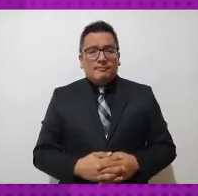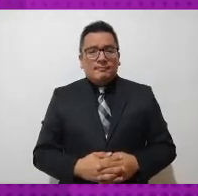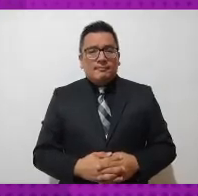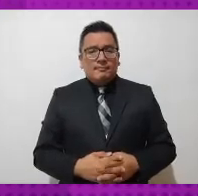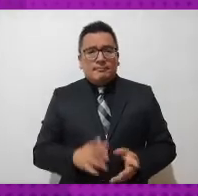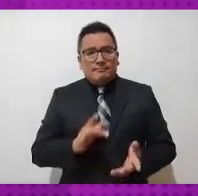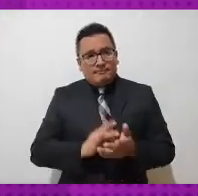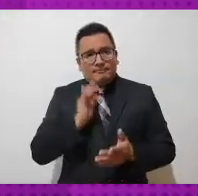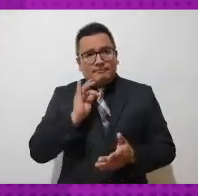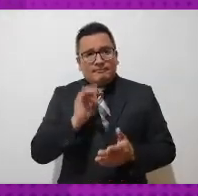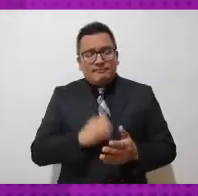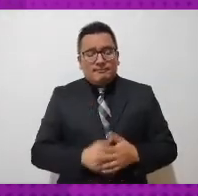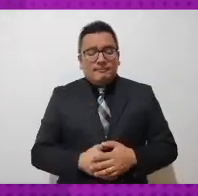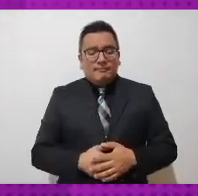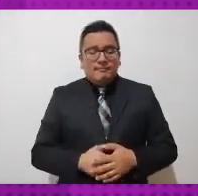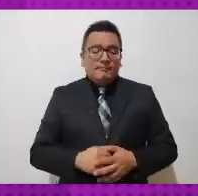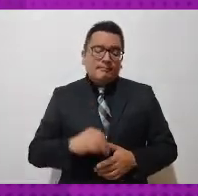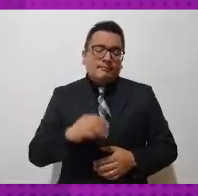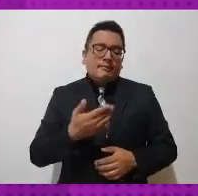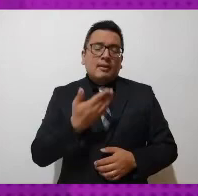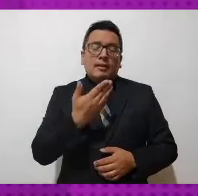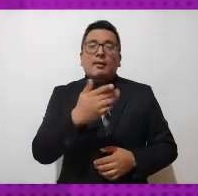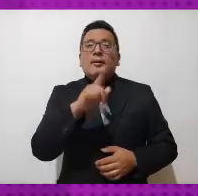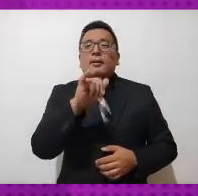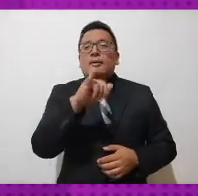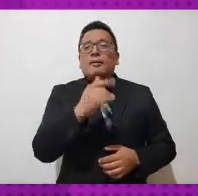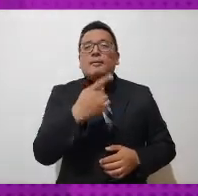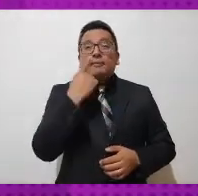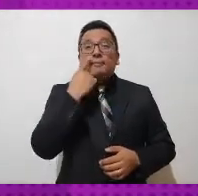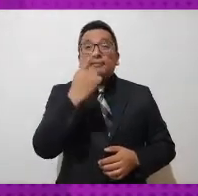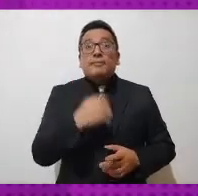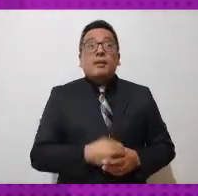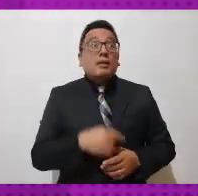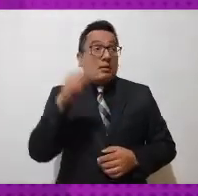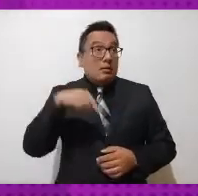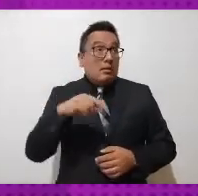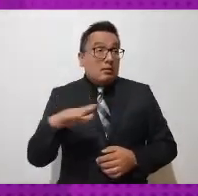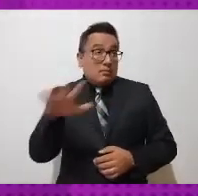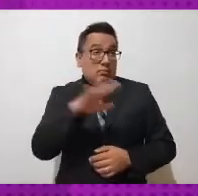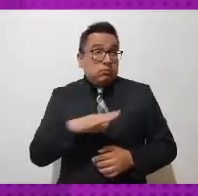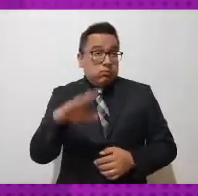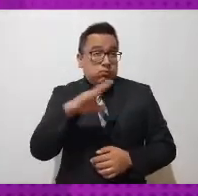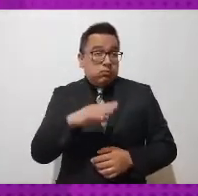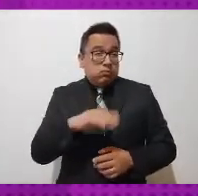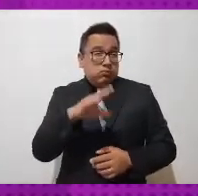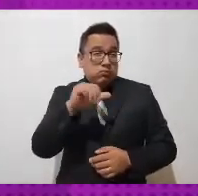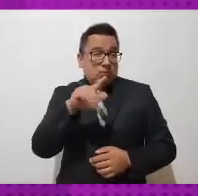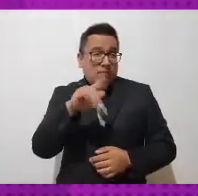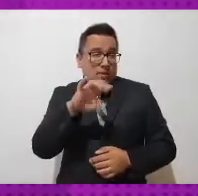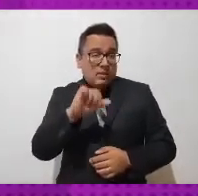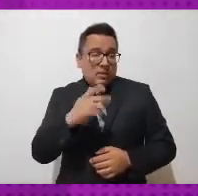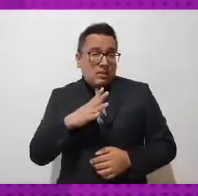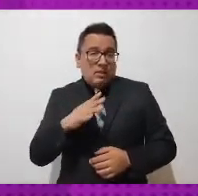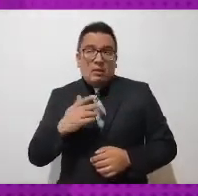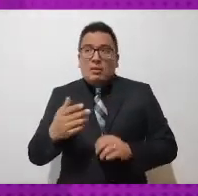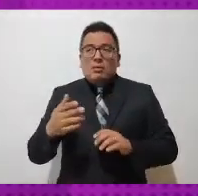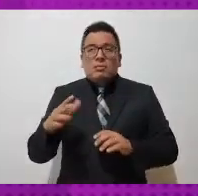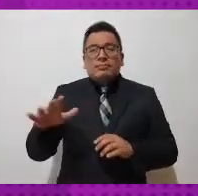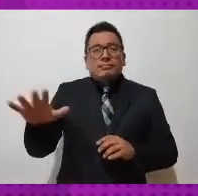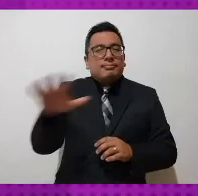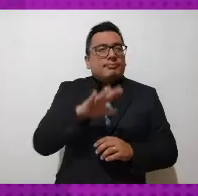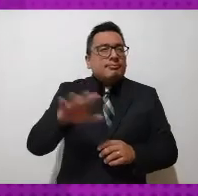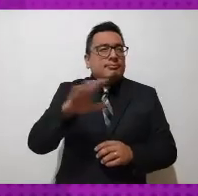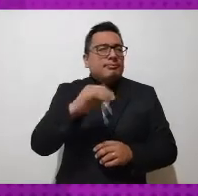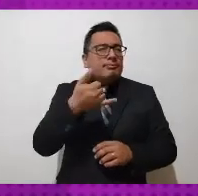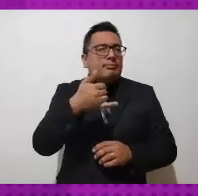Muchas gracias, consejera Leti. Bueno, en Campeche es parte de la península de Yucatán y